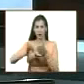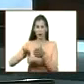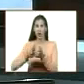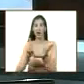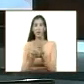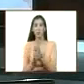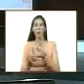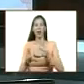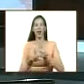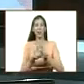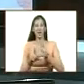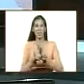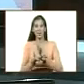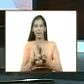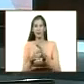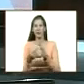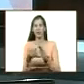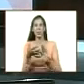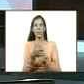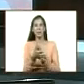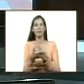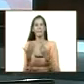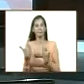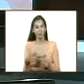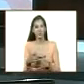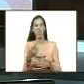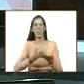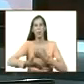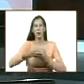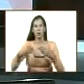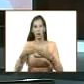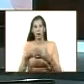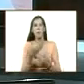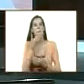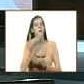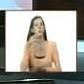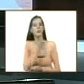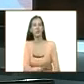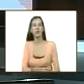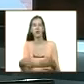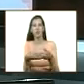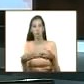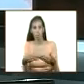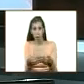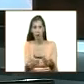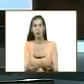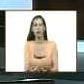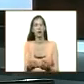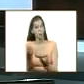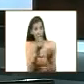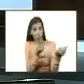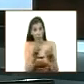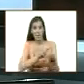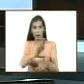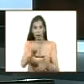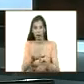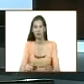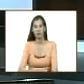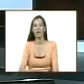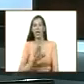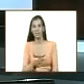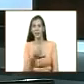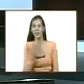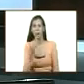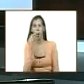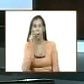la reforma de la ley de ilícitos cambiarios permitirá mayor eficiencia en la utilización de Divisas destinadas para la economía nacional así lo